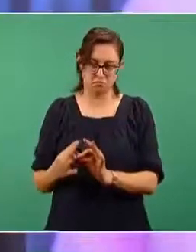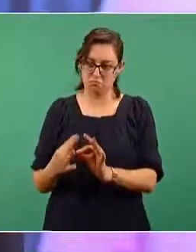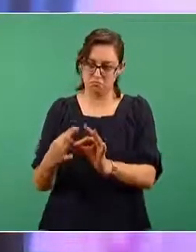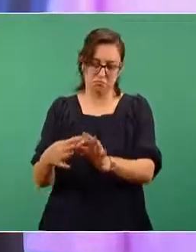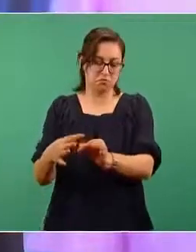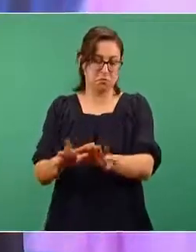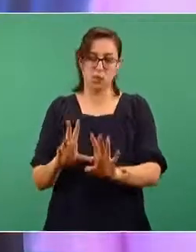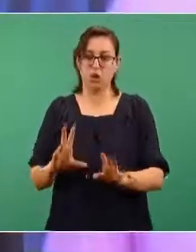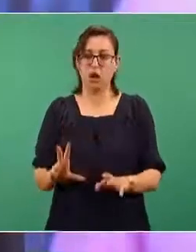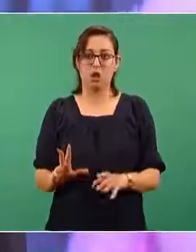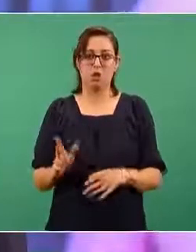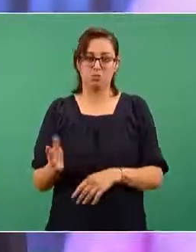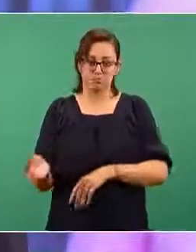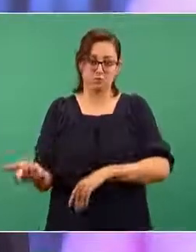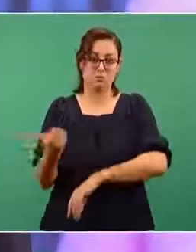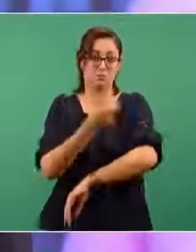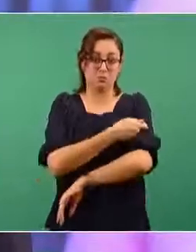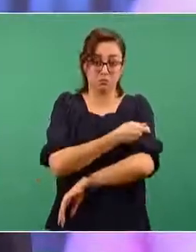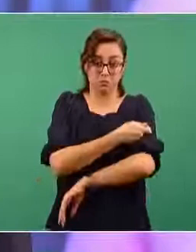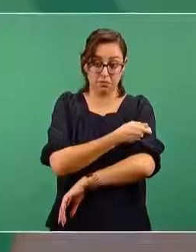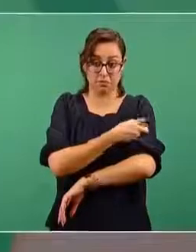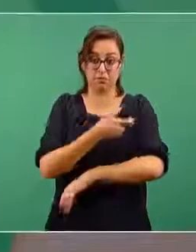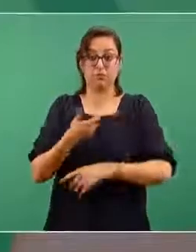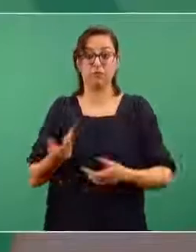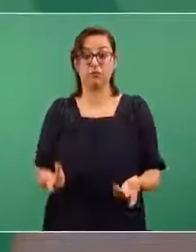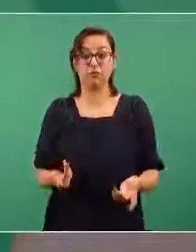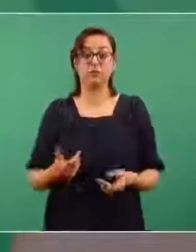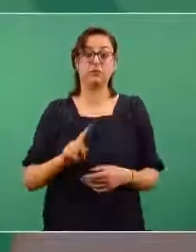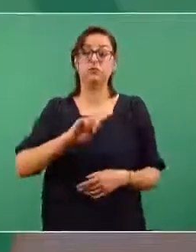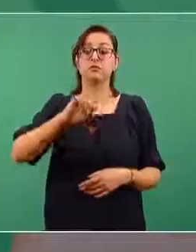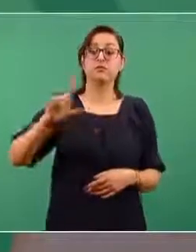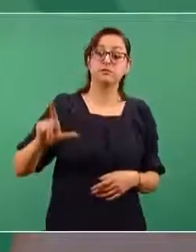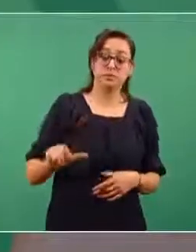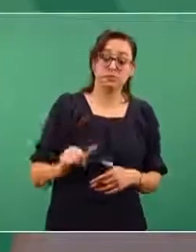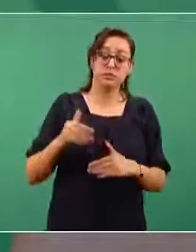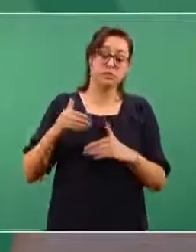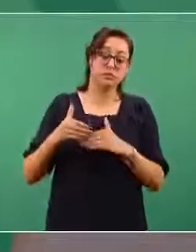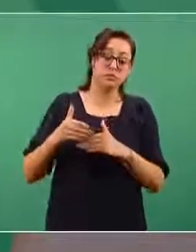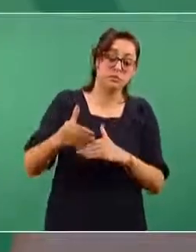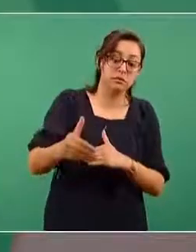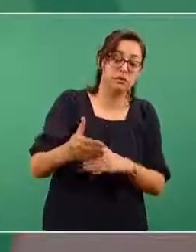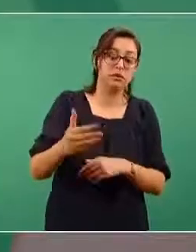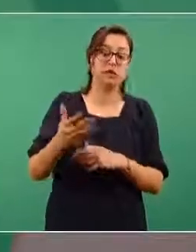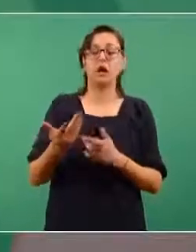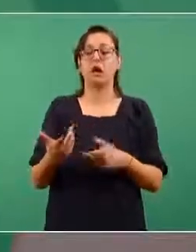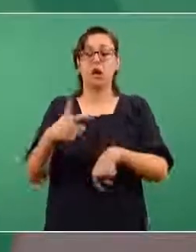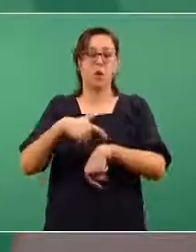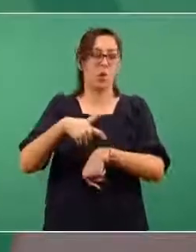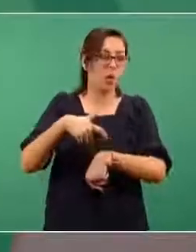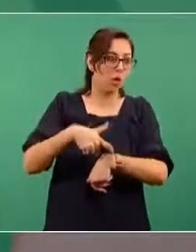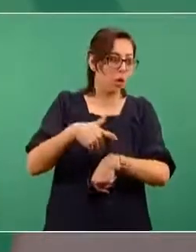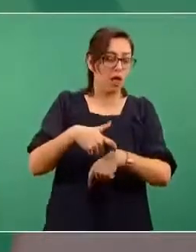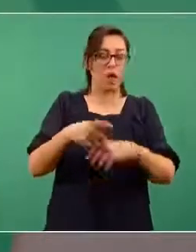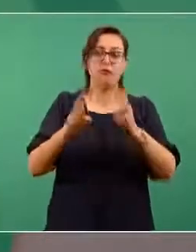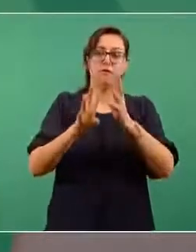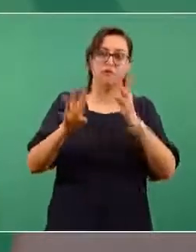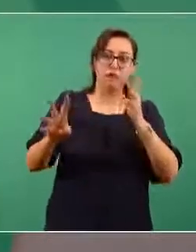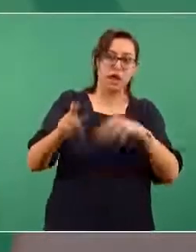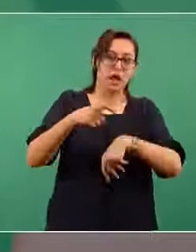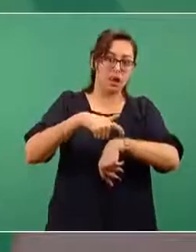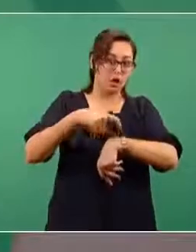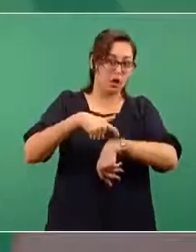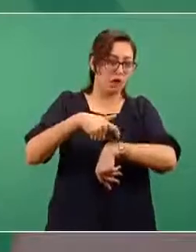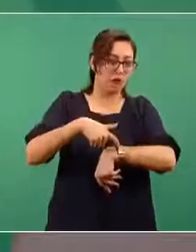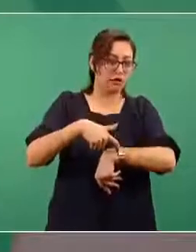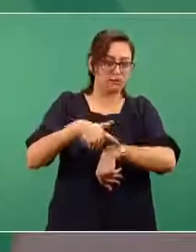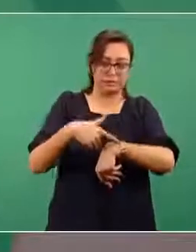antes de ir. Si les toca durante el trayecto o en la fila o lo que sea, lléveselos y